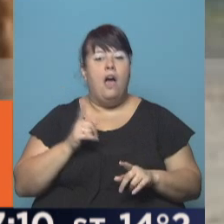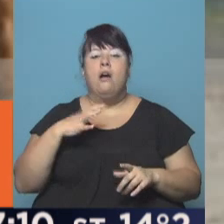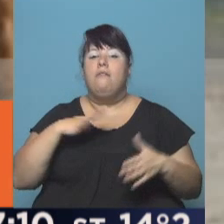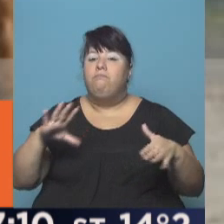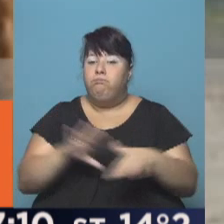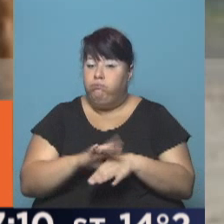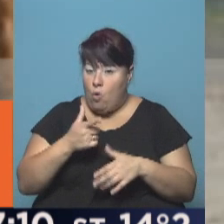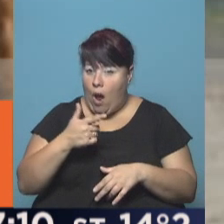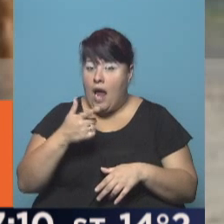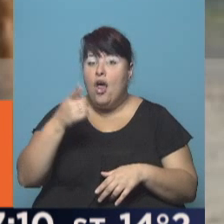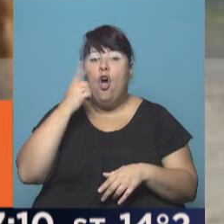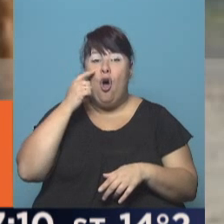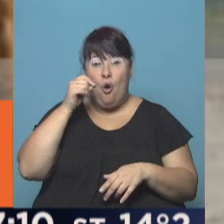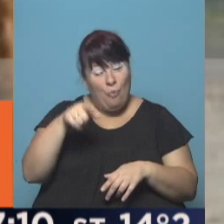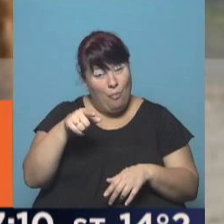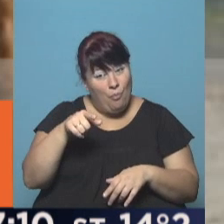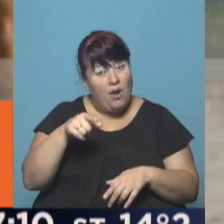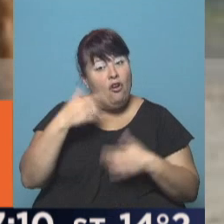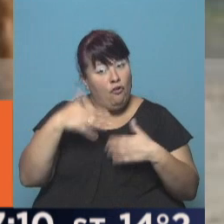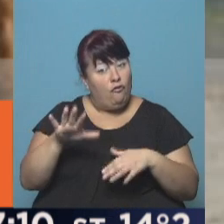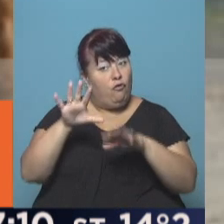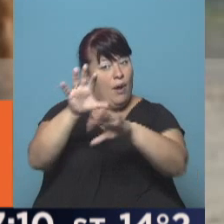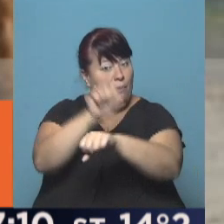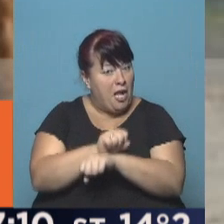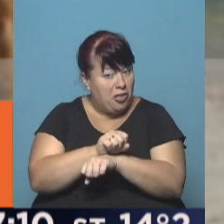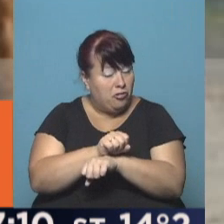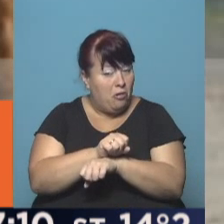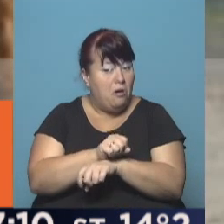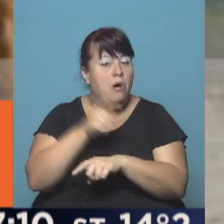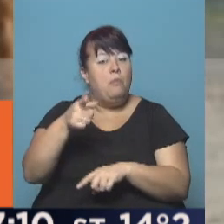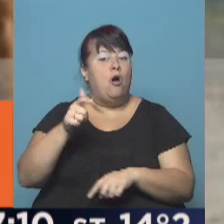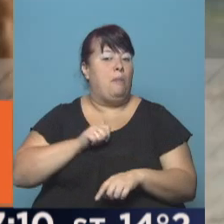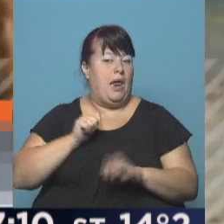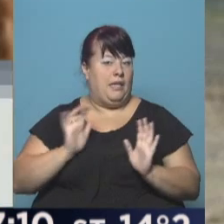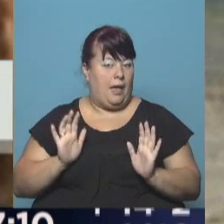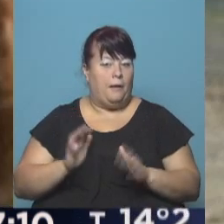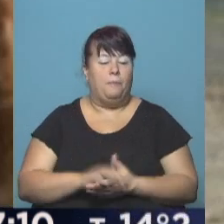corroborado que Santiago Maldonado haya sido detenido por la gendarmería.